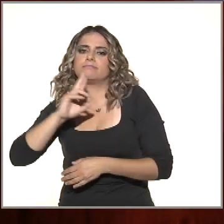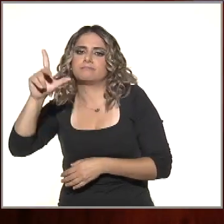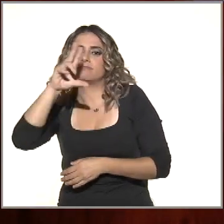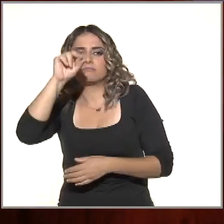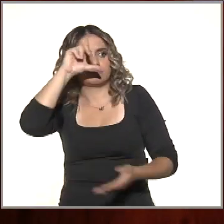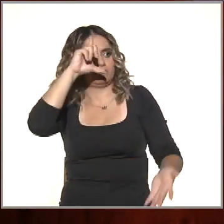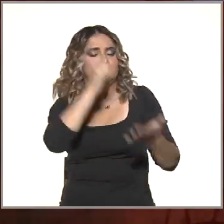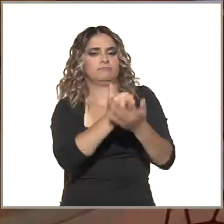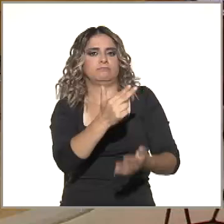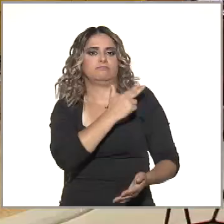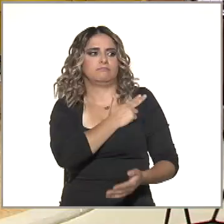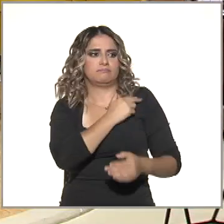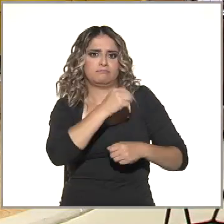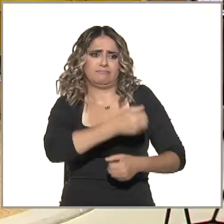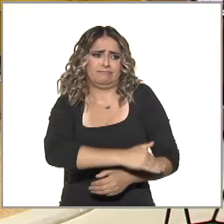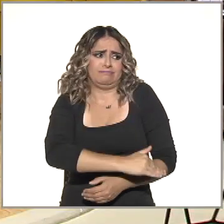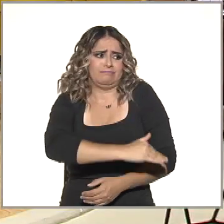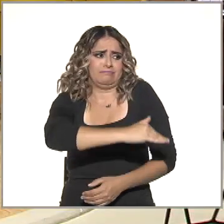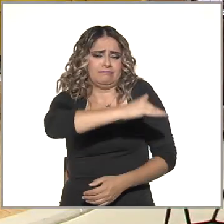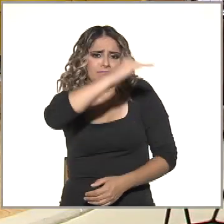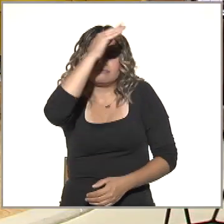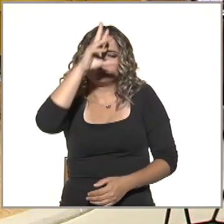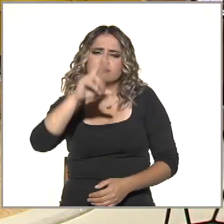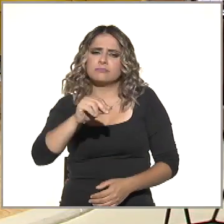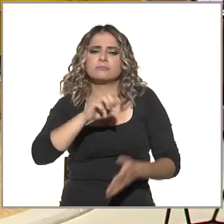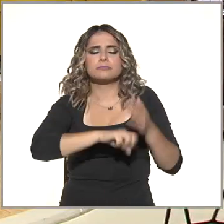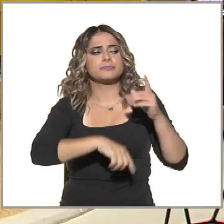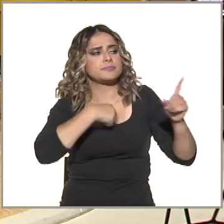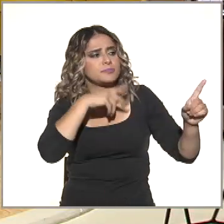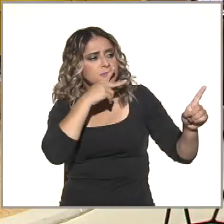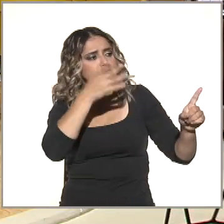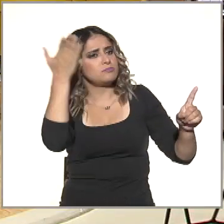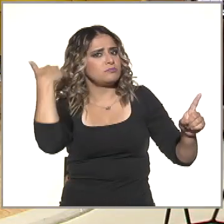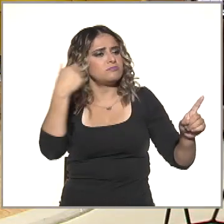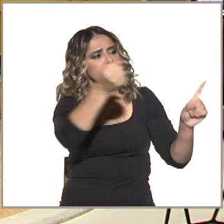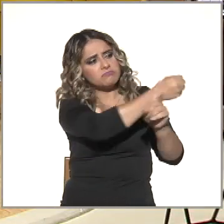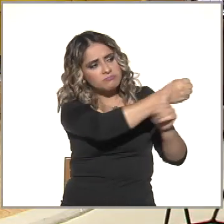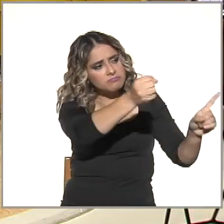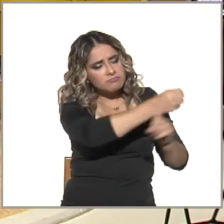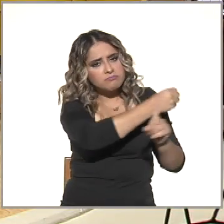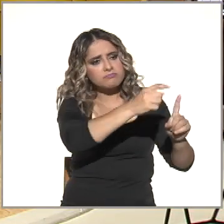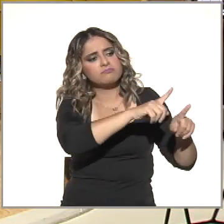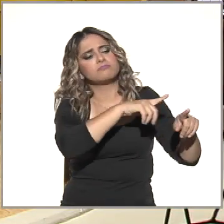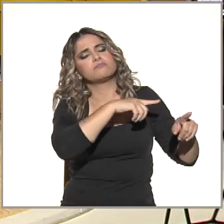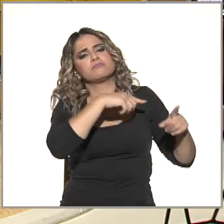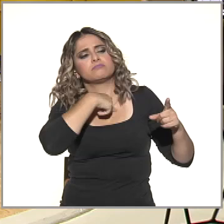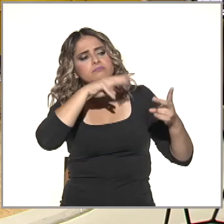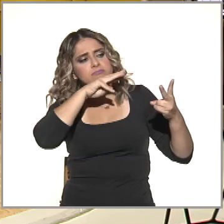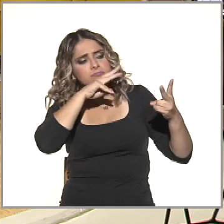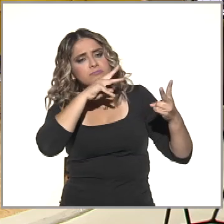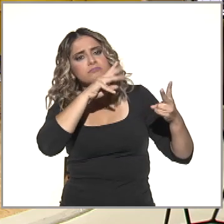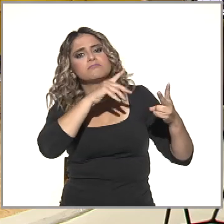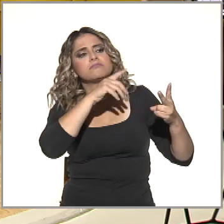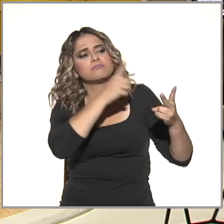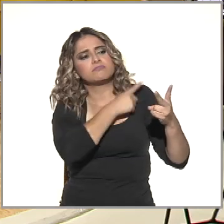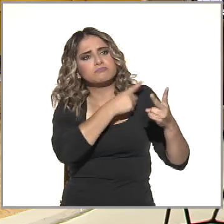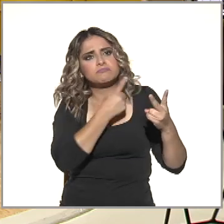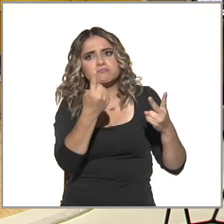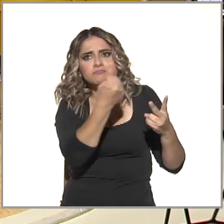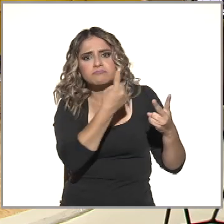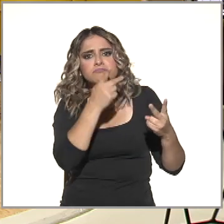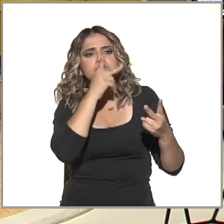el pasado, es decir, pues mi papá fue un niño maltratado, mi mamá creció como una plantita solita,